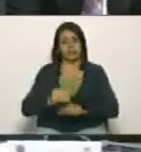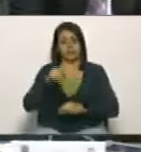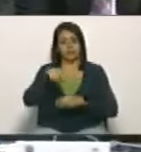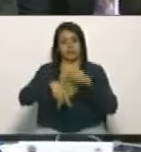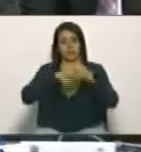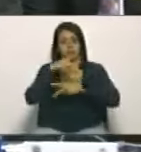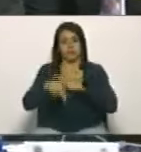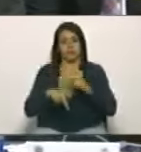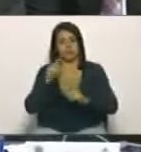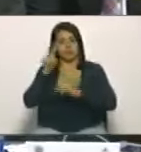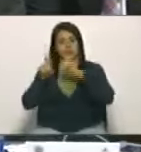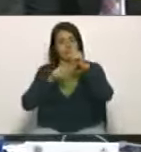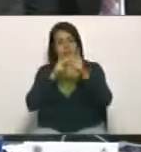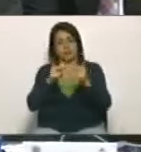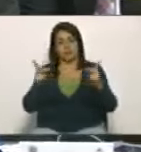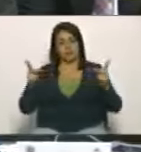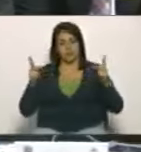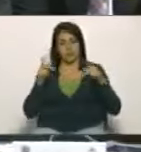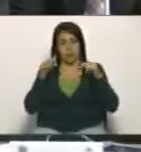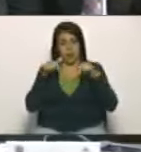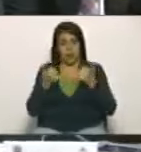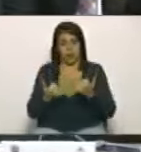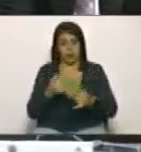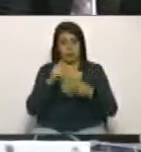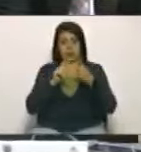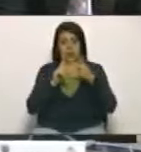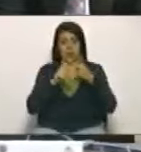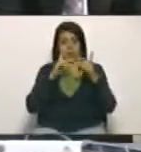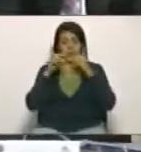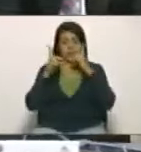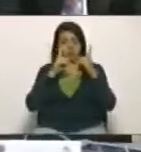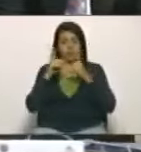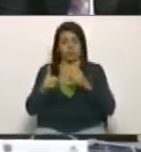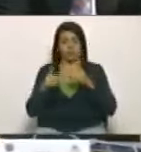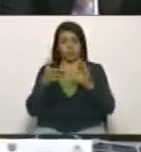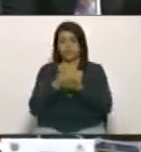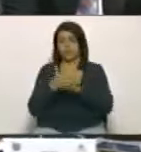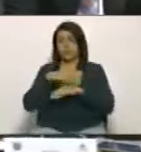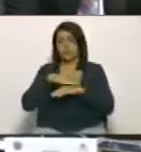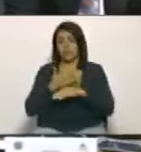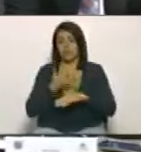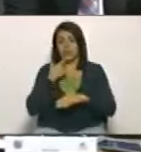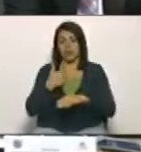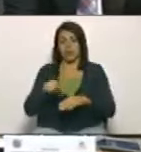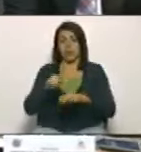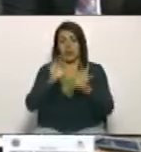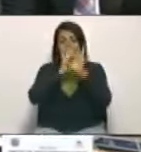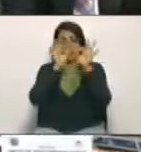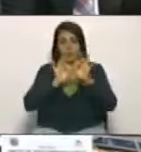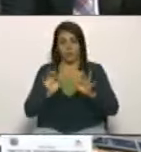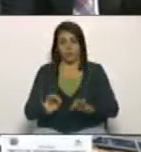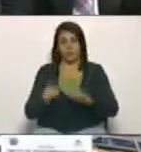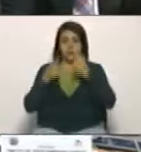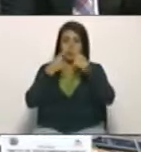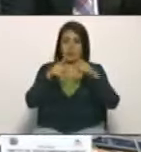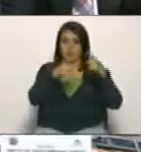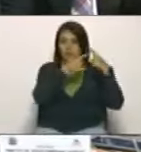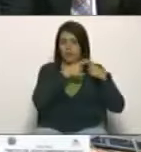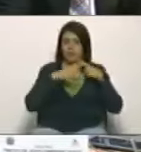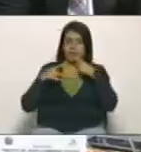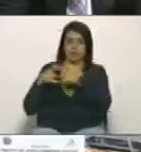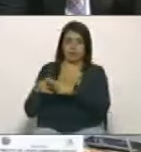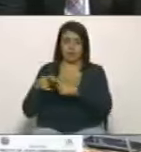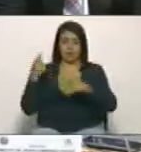en el proceso de consulta pública que arranca ahora para la segunda discusión. Y esto se inscribe además dentro de la estrategia de la diversificación